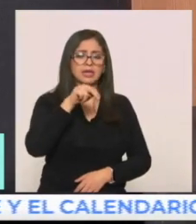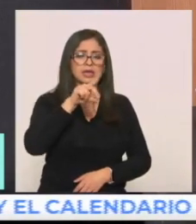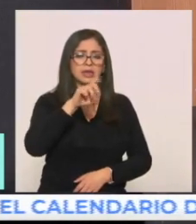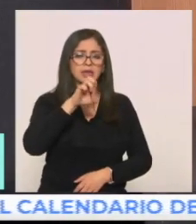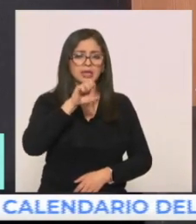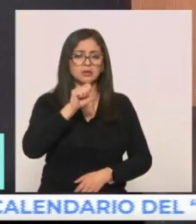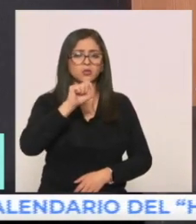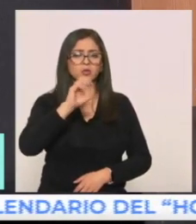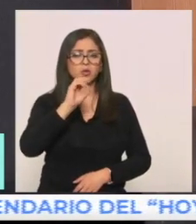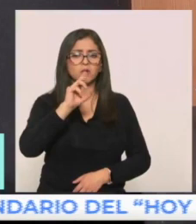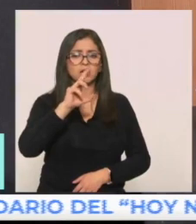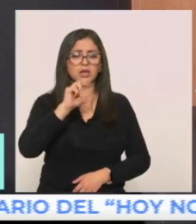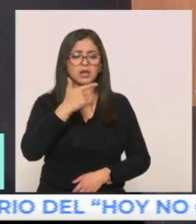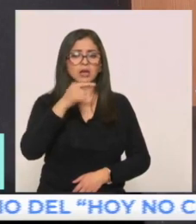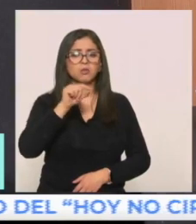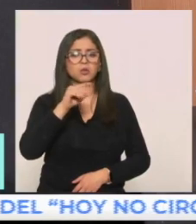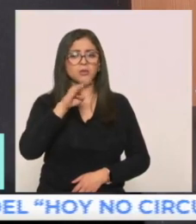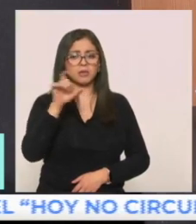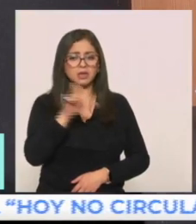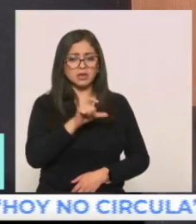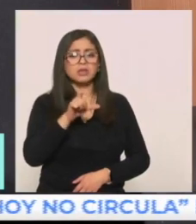www.gendes.org.mx o a nuestro teléfono